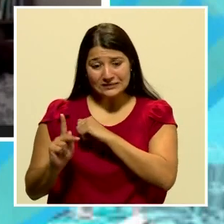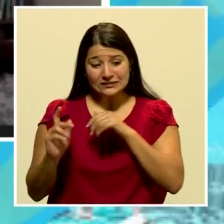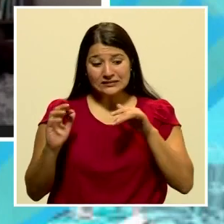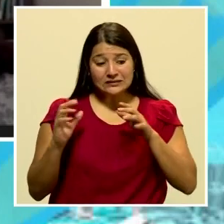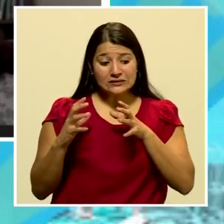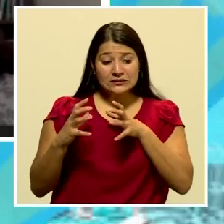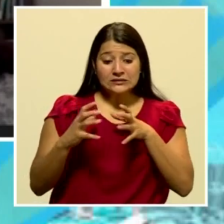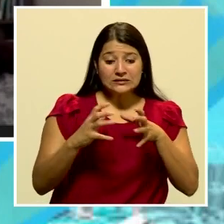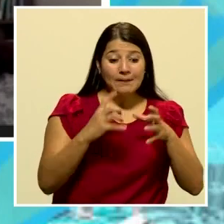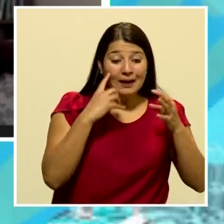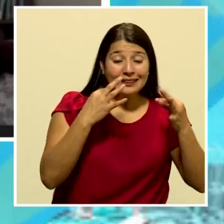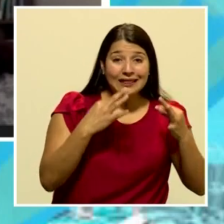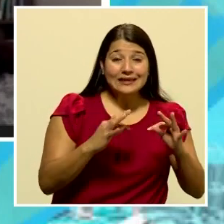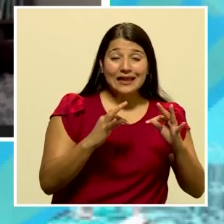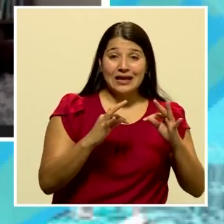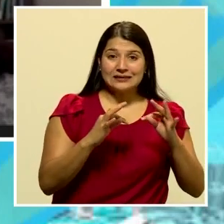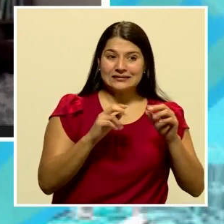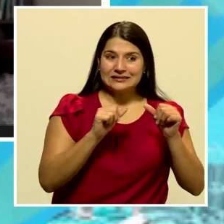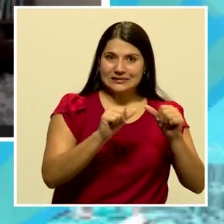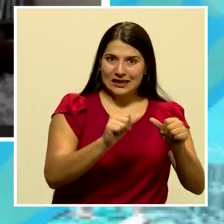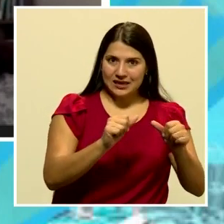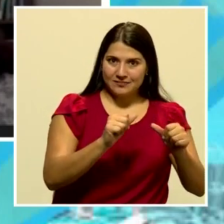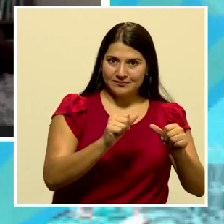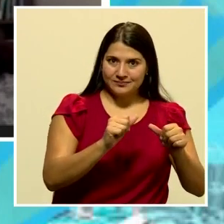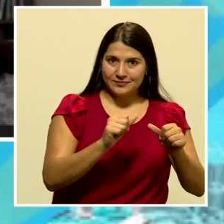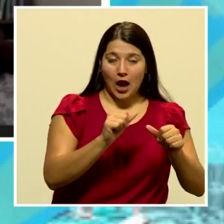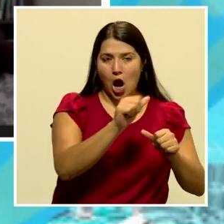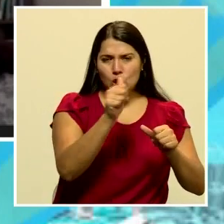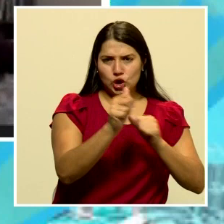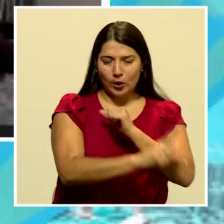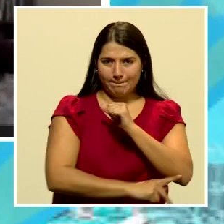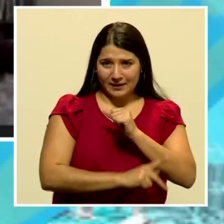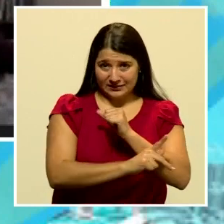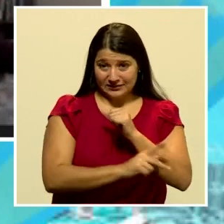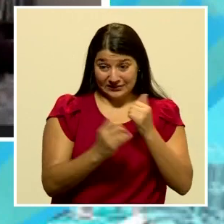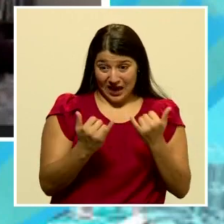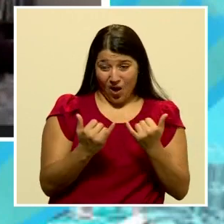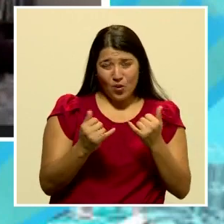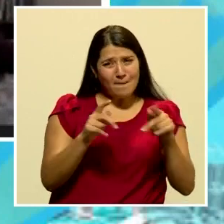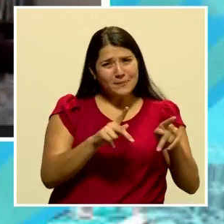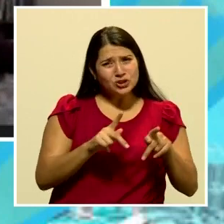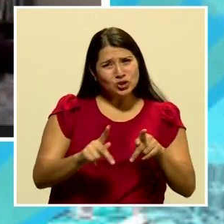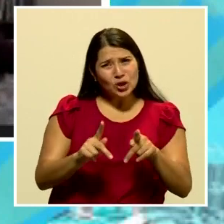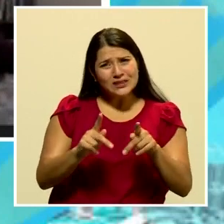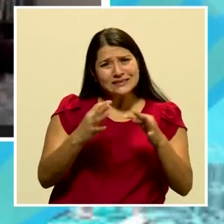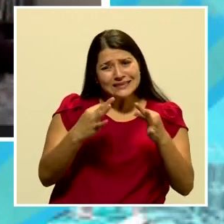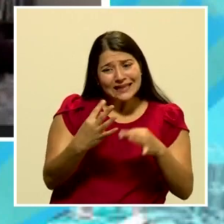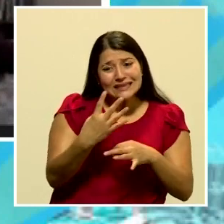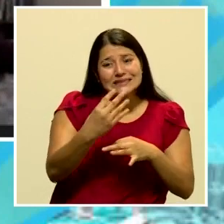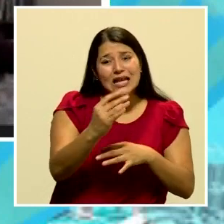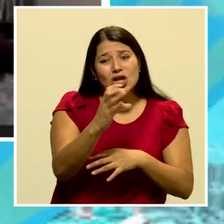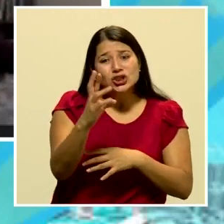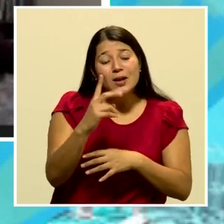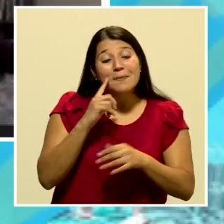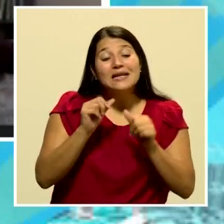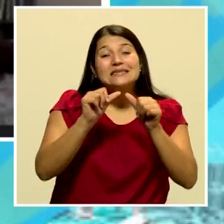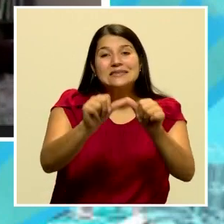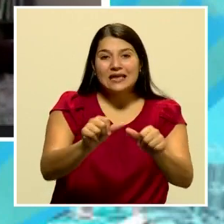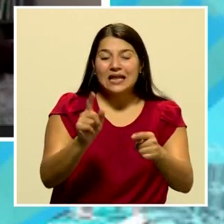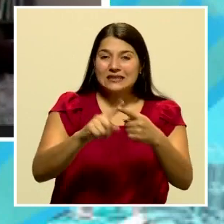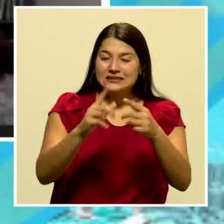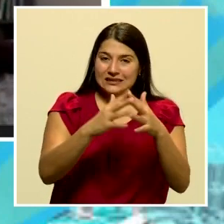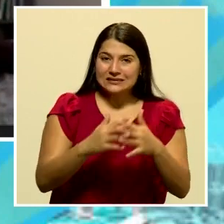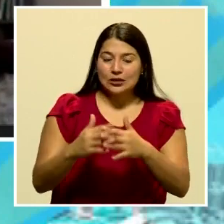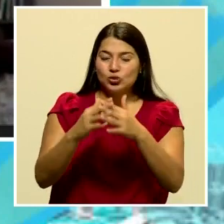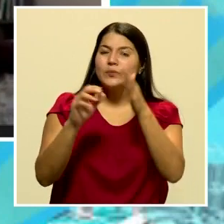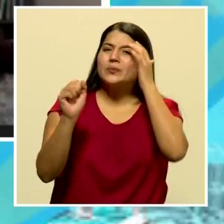para seguir su ruta, que son parte de estos migrantes. Sí, para poner un poco en contexto o darle contexto